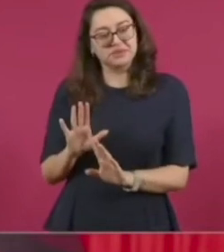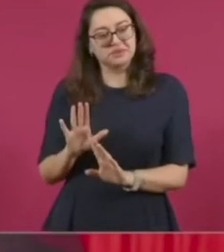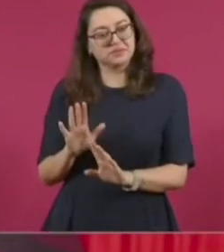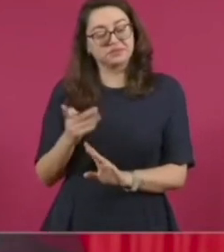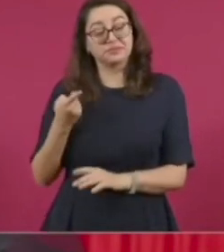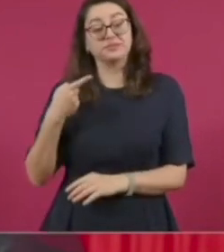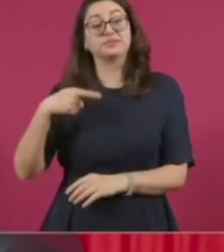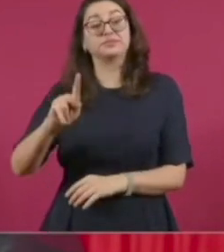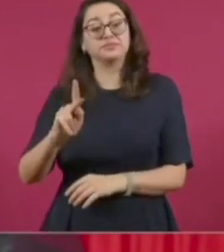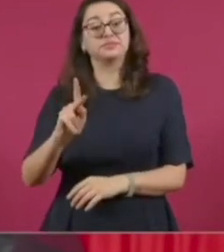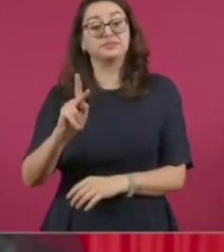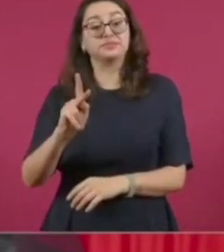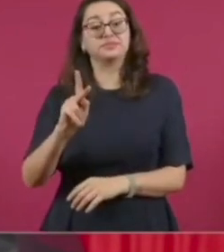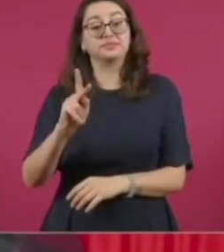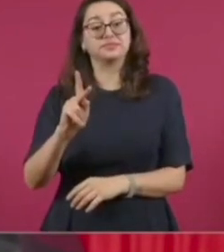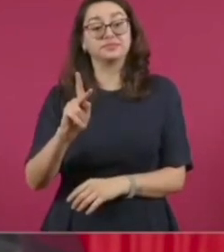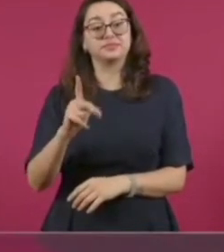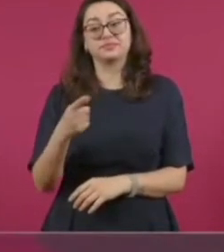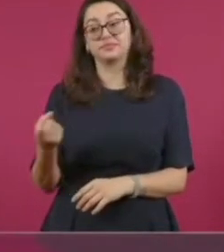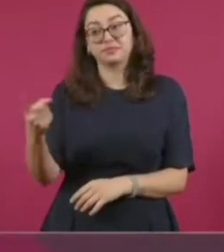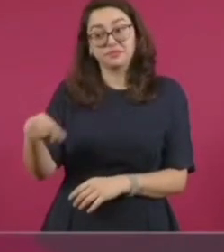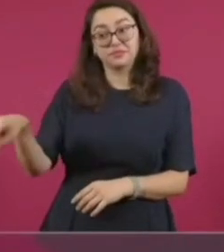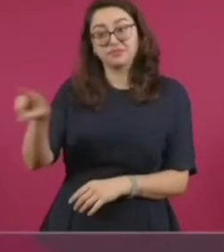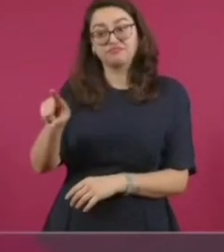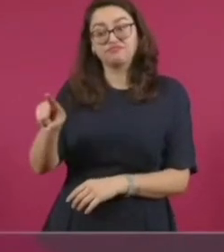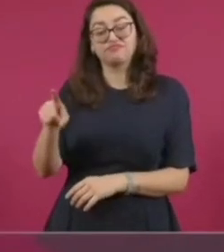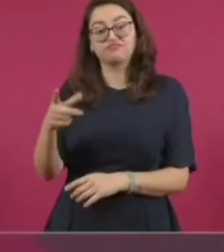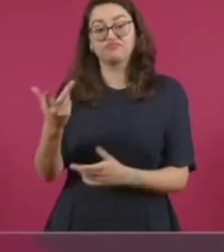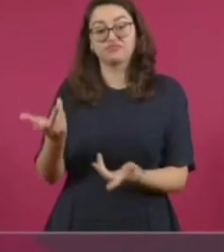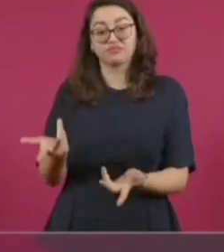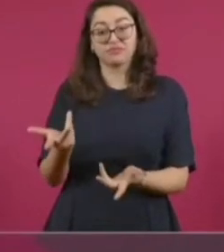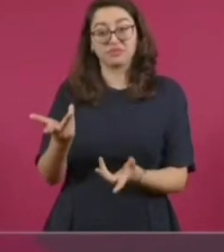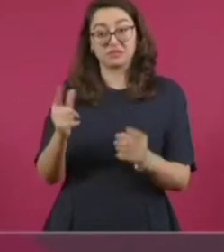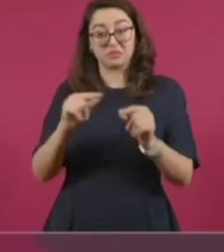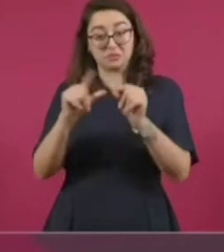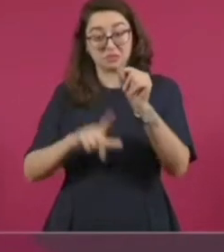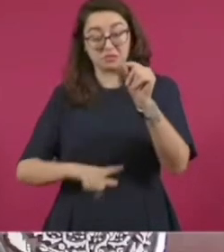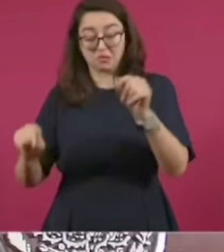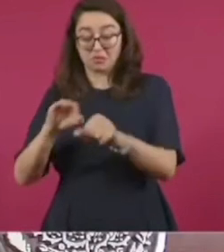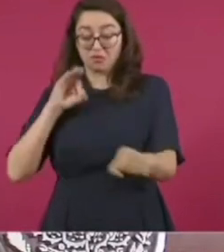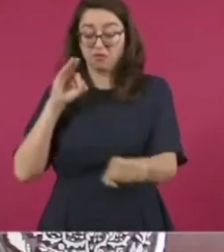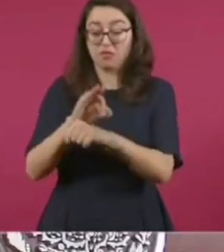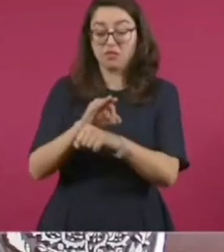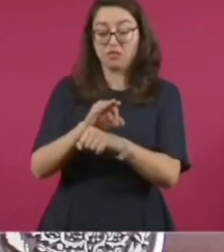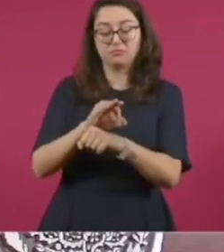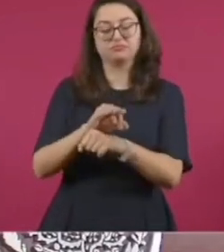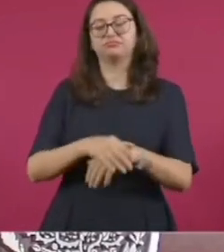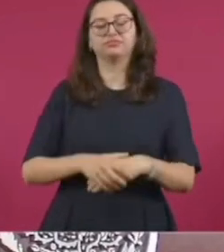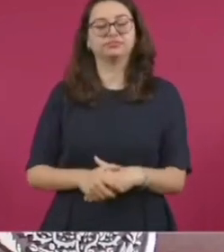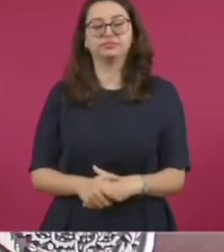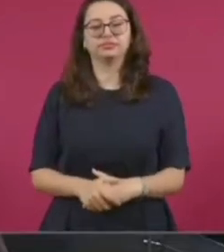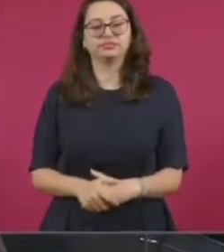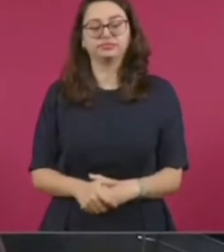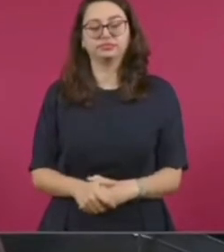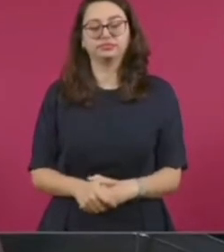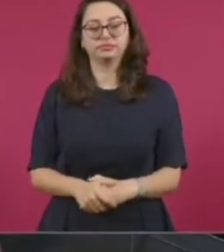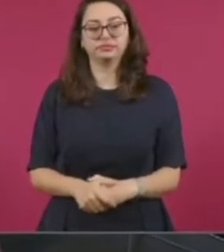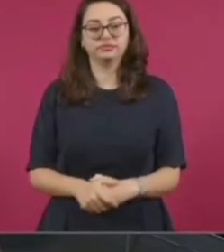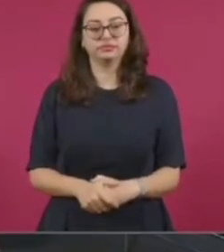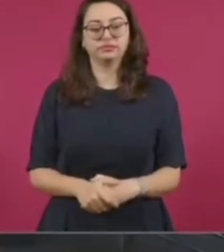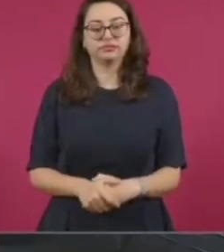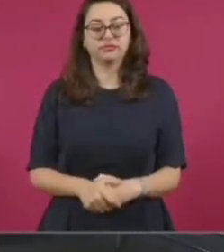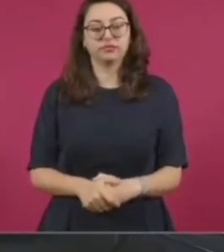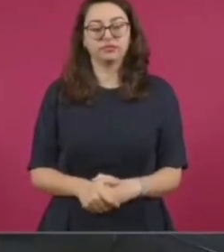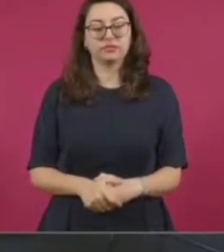pero yo creo que ellos no están a favor de la transformación. ¿Ya no hay diálogo con la coordinadora, presidente?